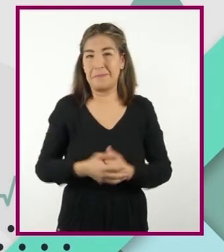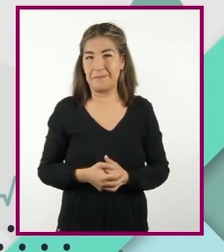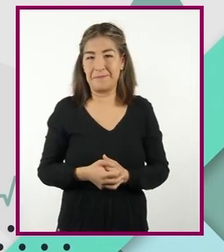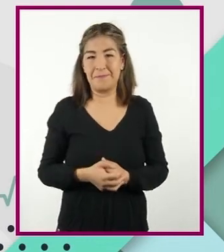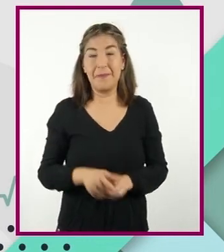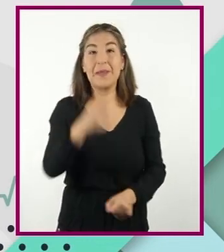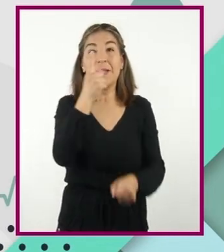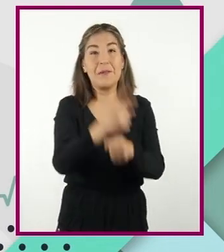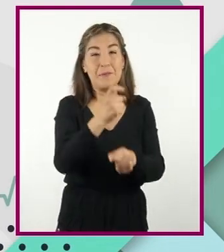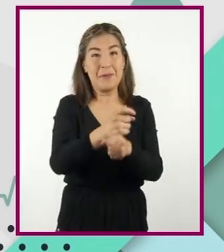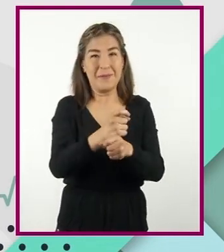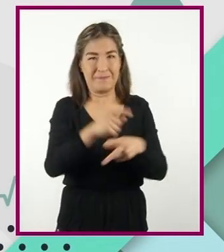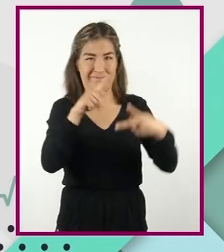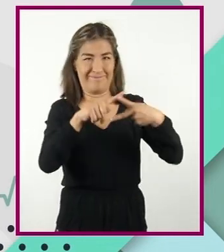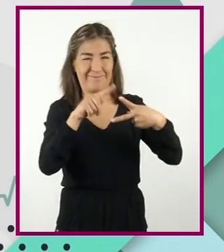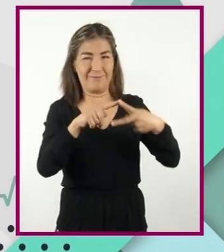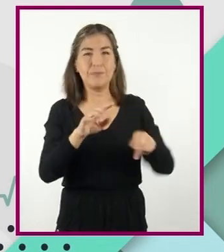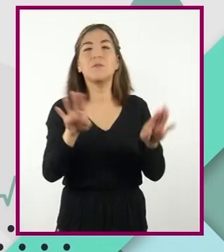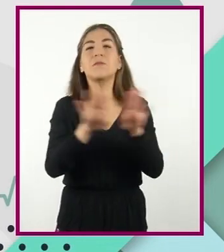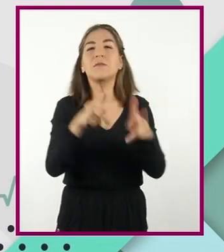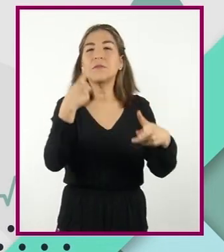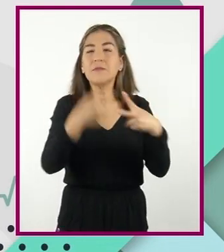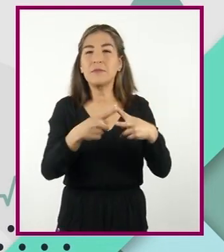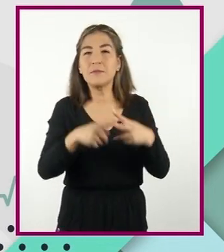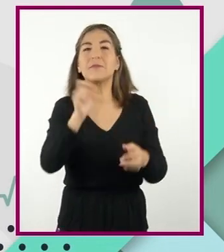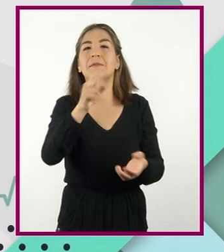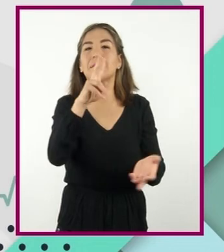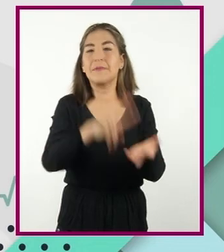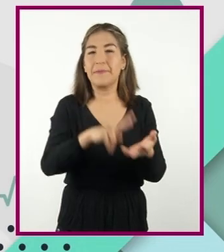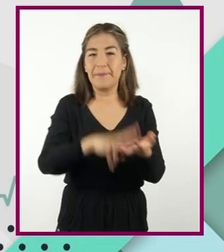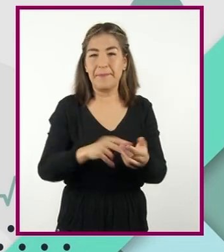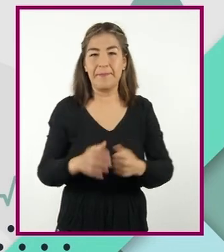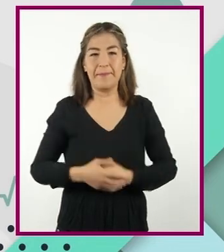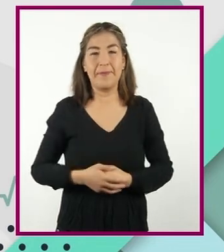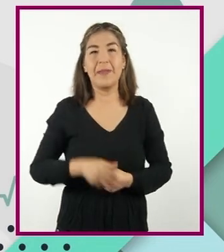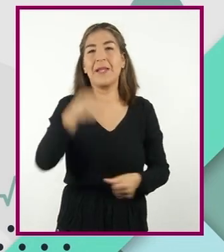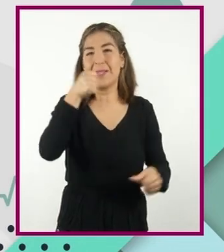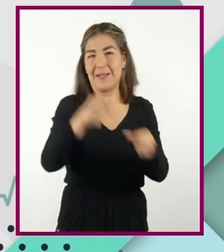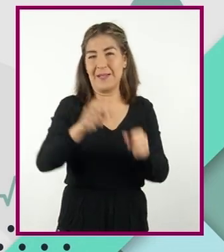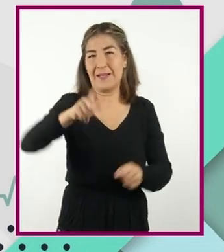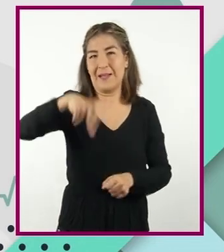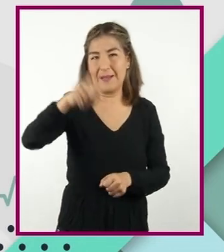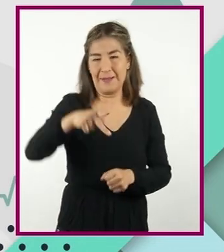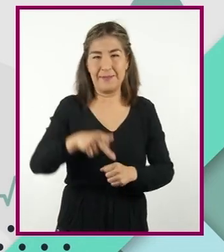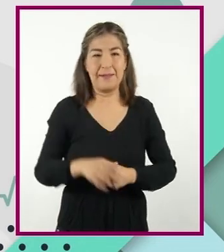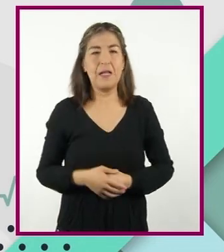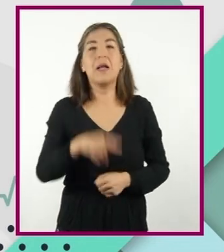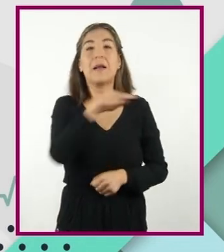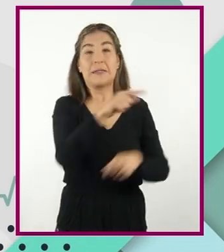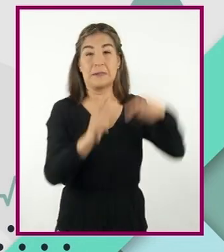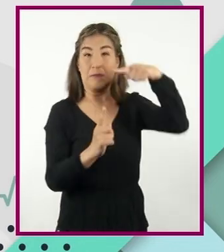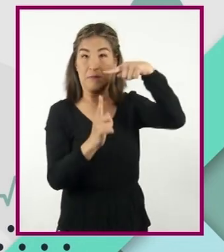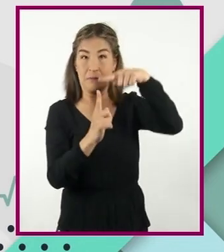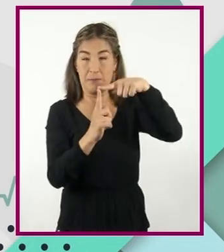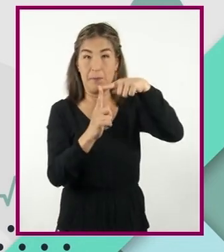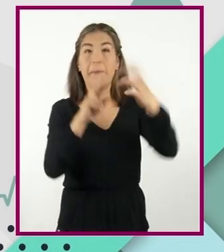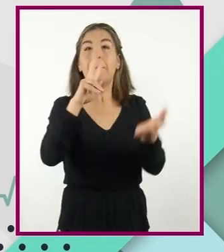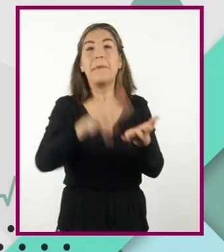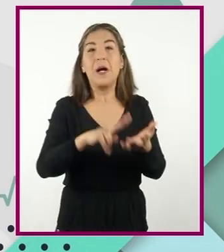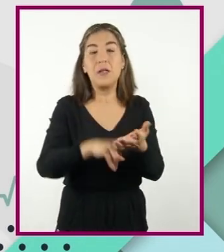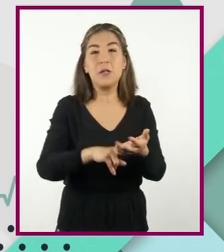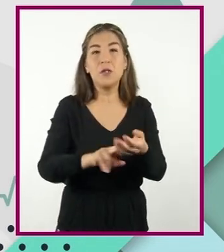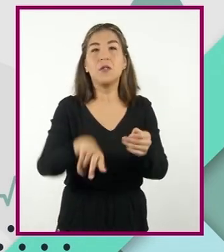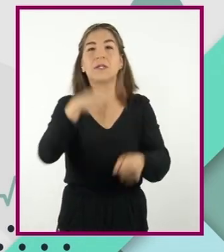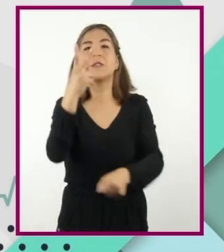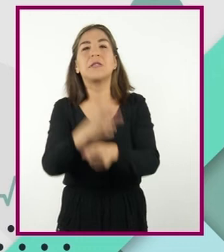primera razón, calculamos la constante de proporcionalidad, K. La obtenemos dividiendo el valor de la